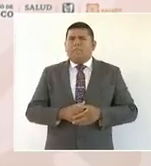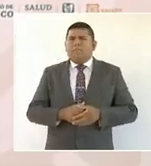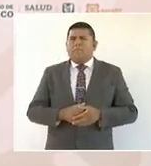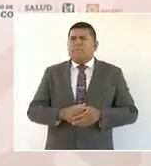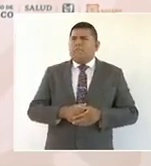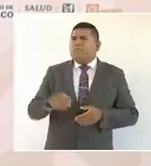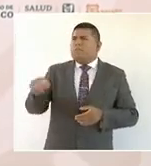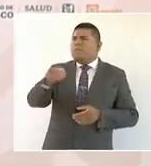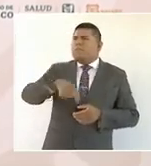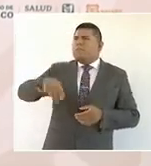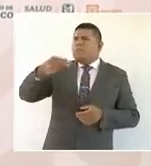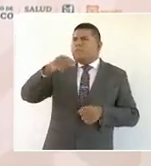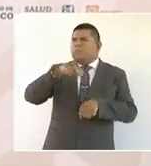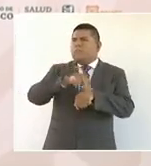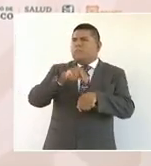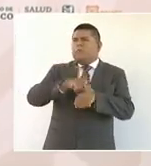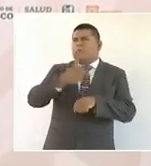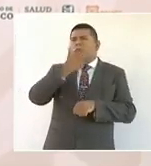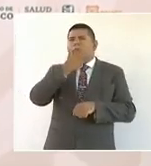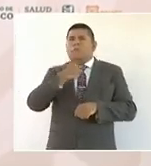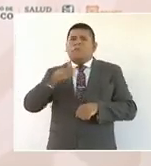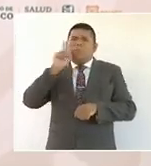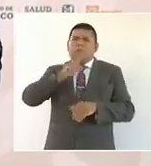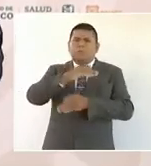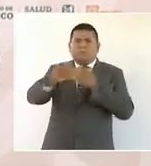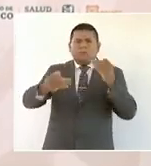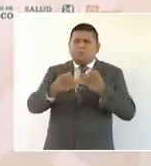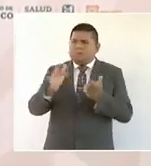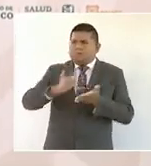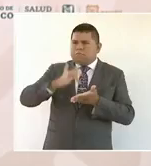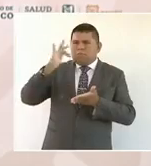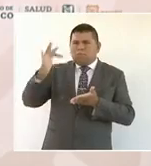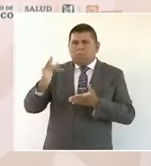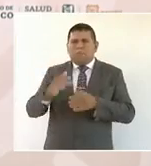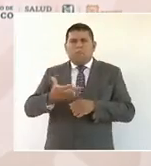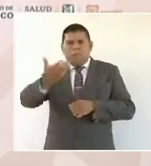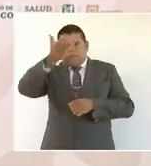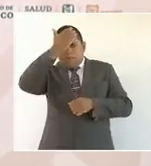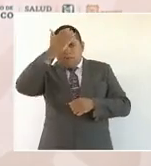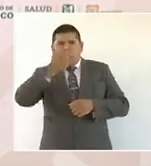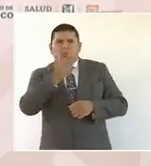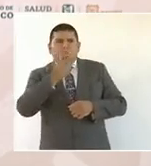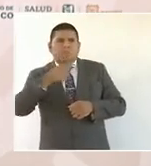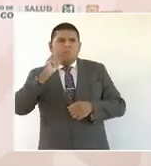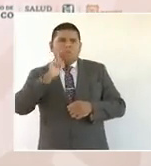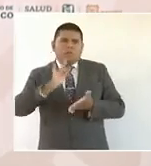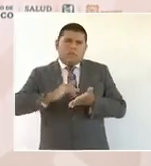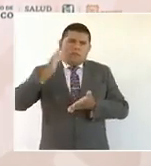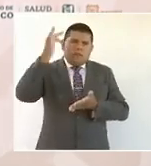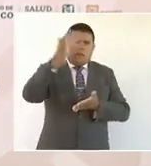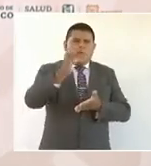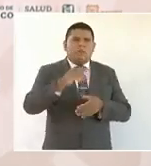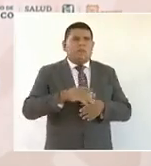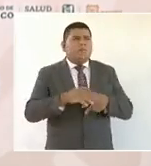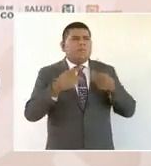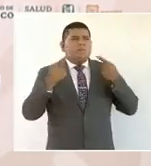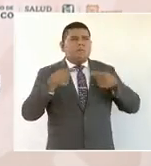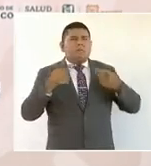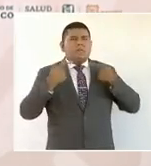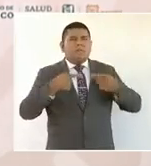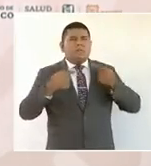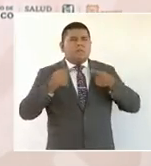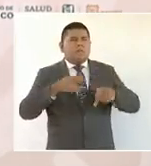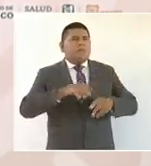los médicos, mujeres, hombres, a las enfermeras, a todos los trabajadores del